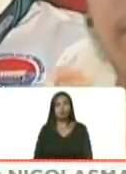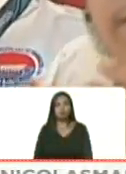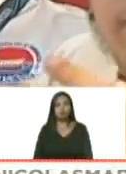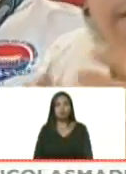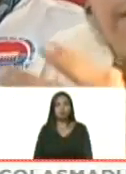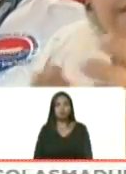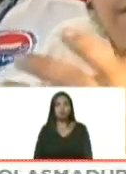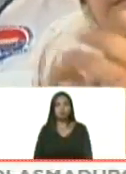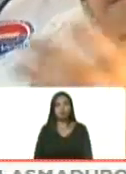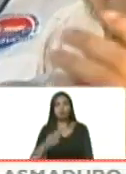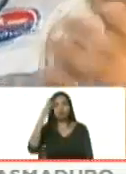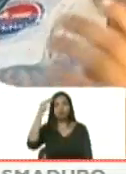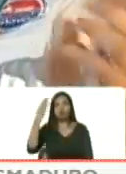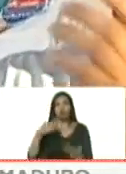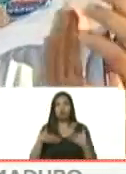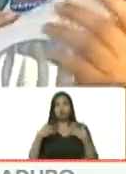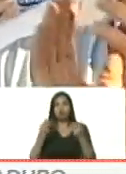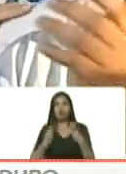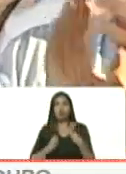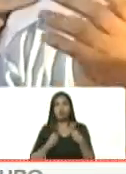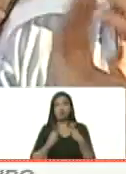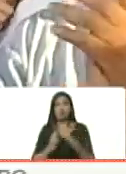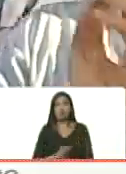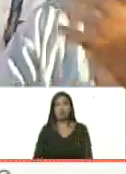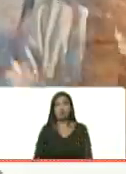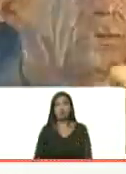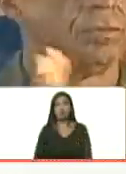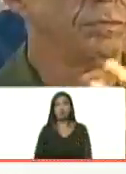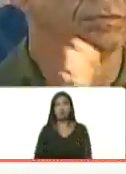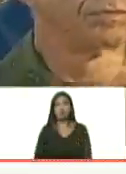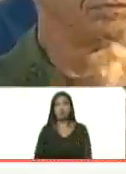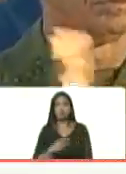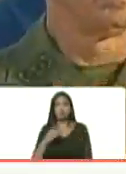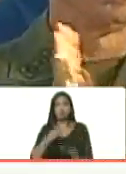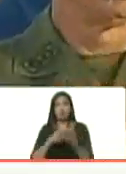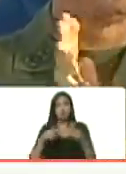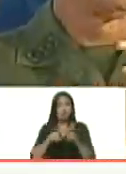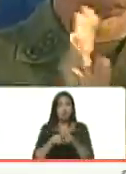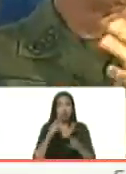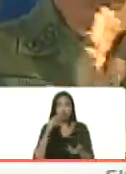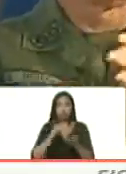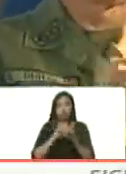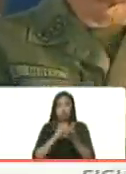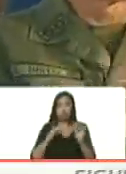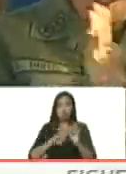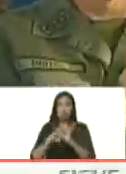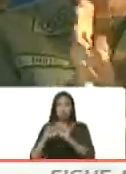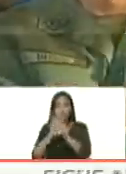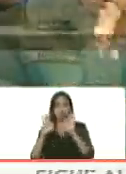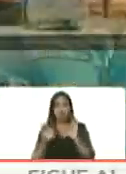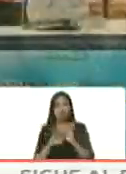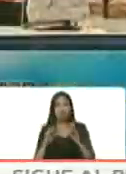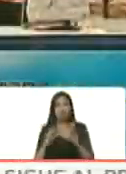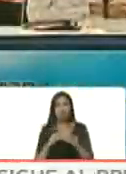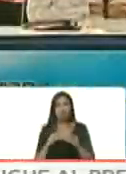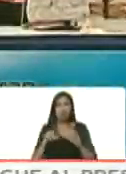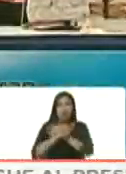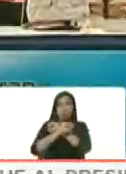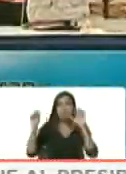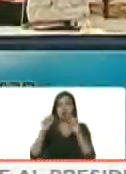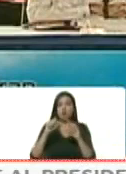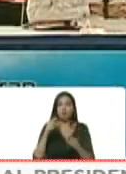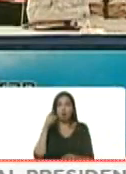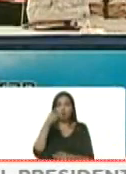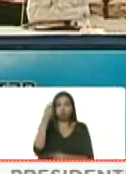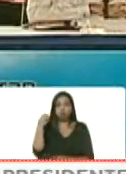Fue Dios que nos salvó la vida, ¿quién más? Si estaba la trampa montada, la bomba por detrás, la